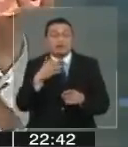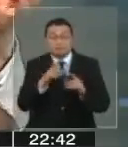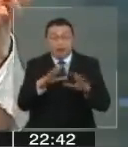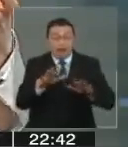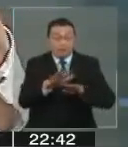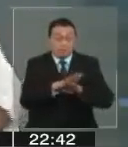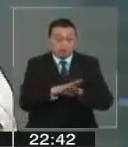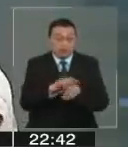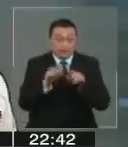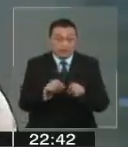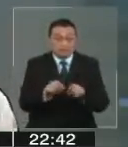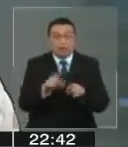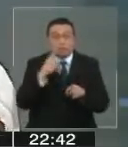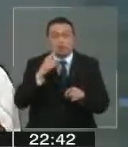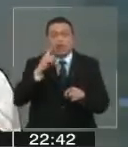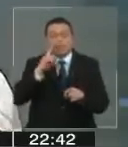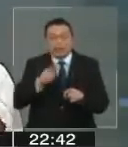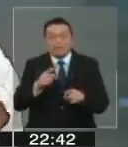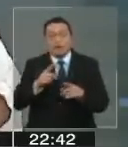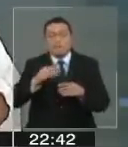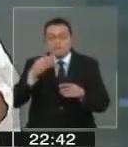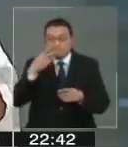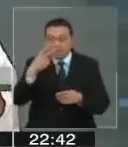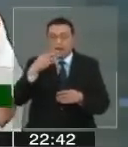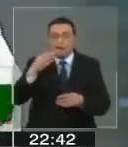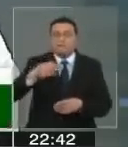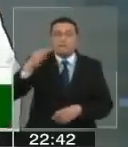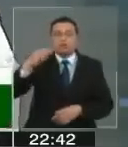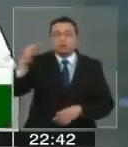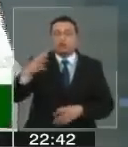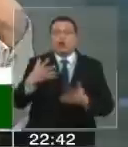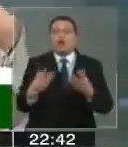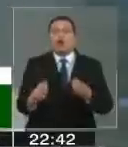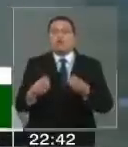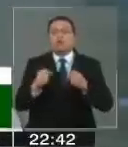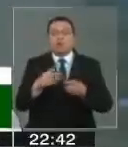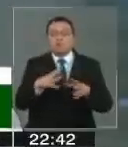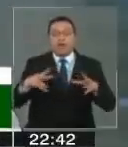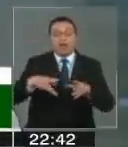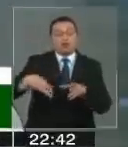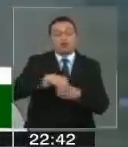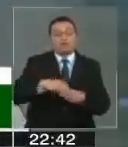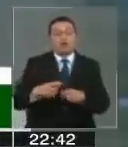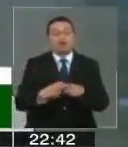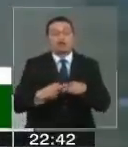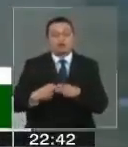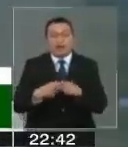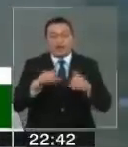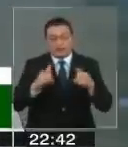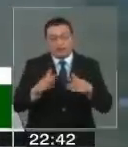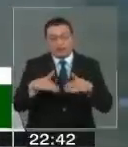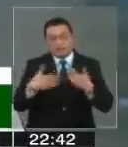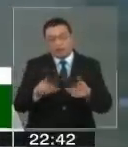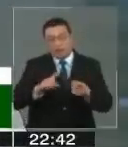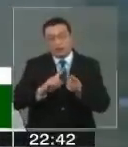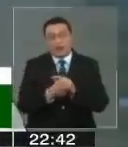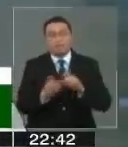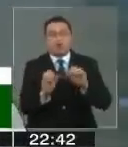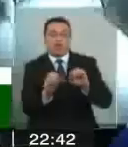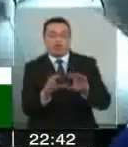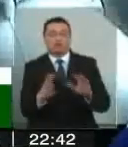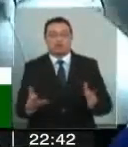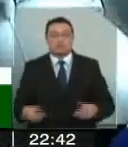lugar más protegido todavía, pero tenemos que empezar a mirar hacia un futuro en cómo podemos ser más inclusivos como sociedad y darle un cambio ahí a la educación.